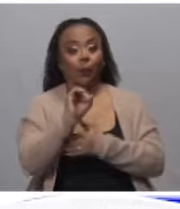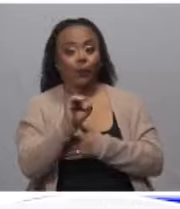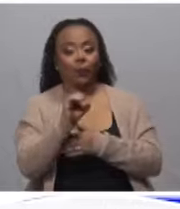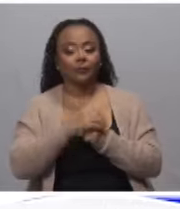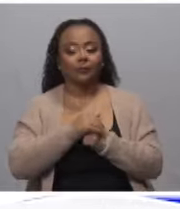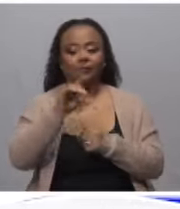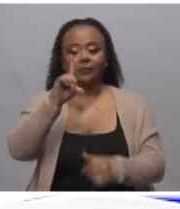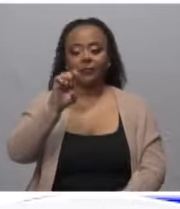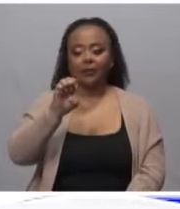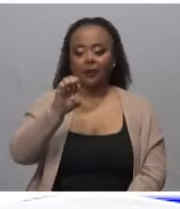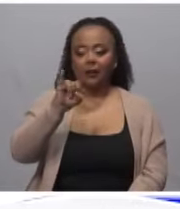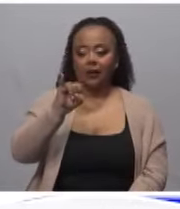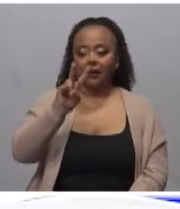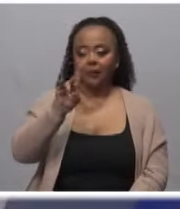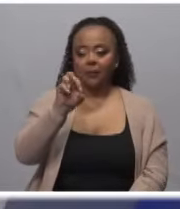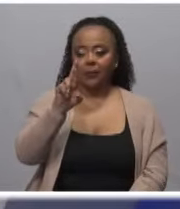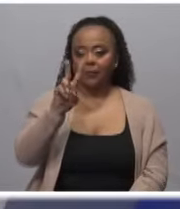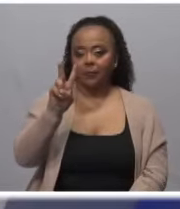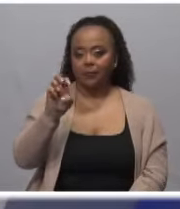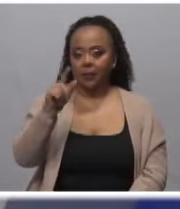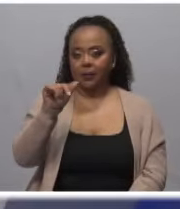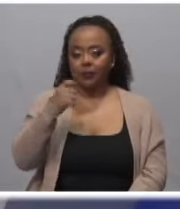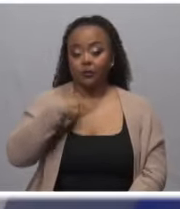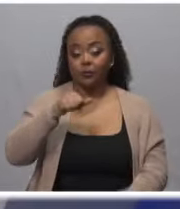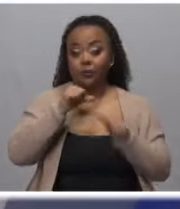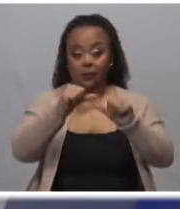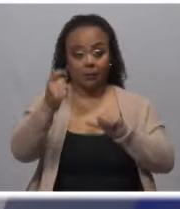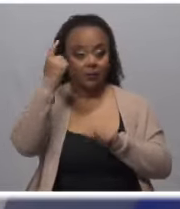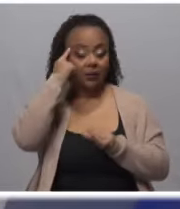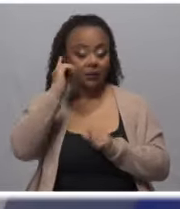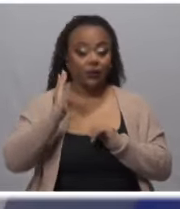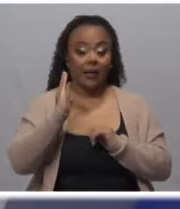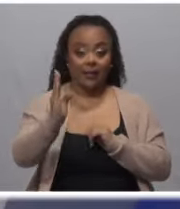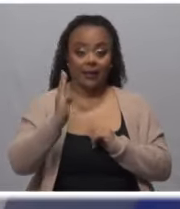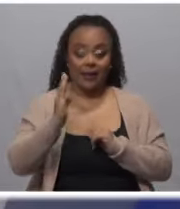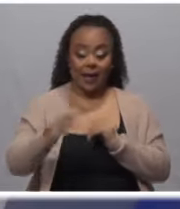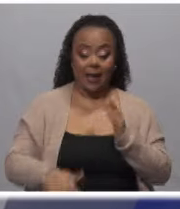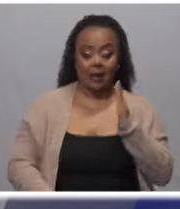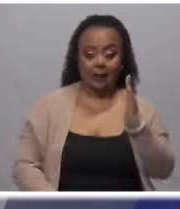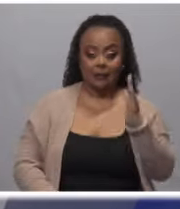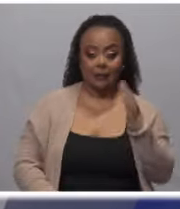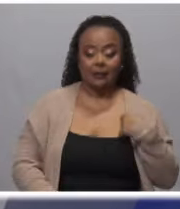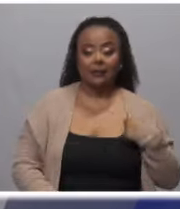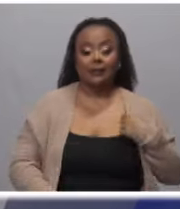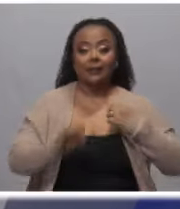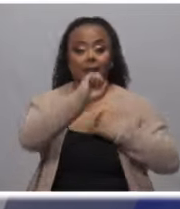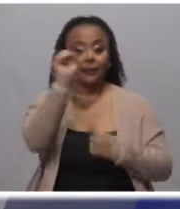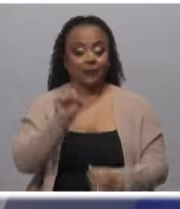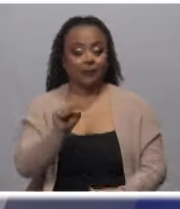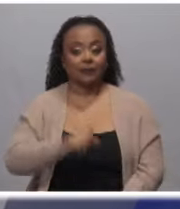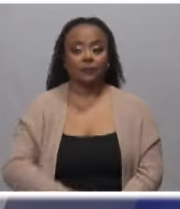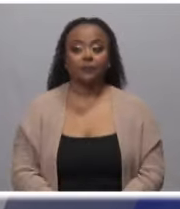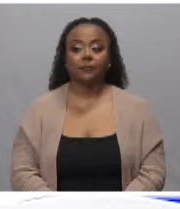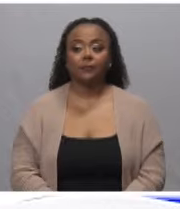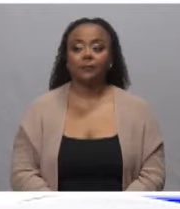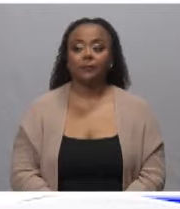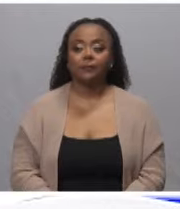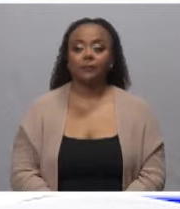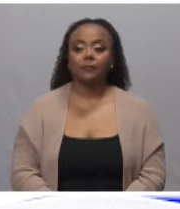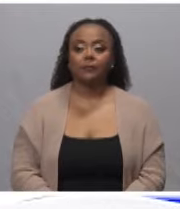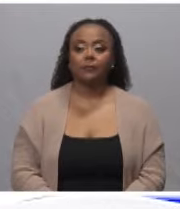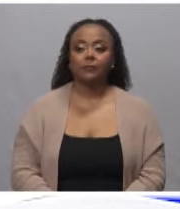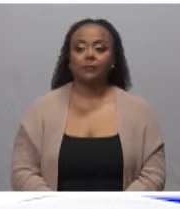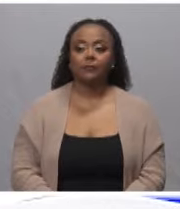un daver Vega Yo sigo pensando en que los laterales del sapriza en que